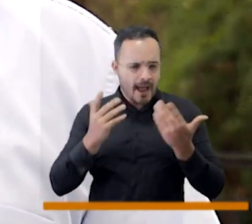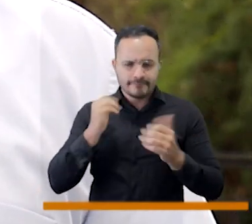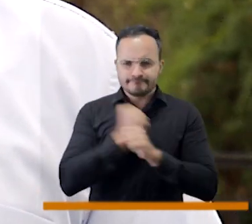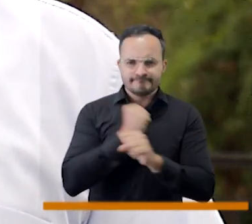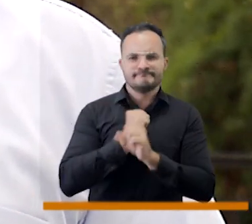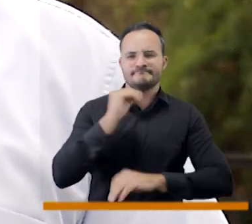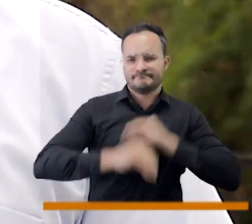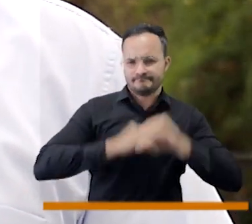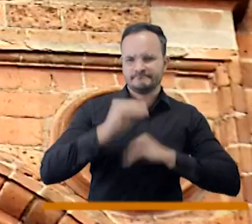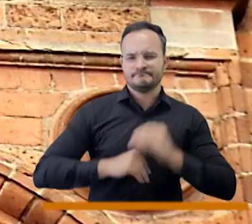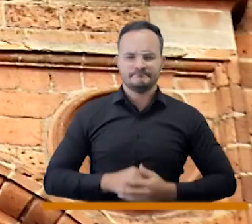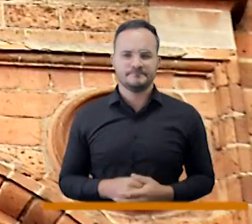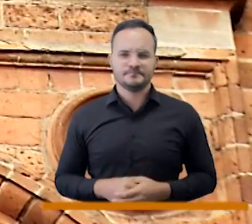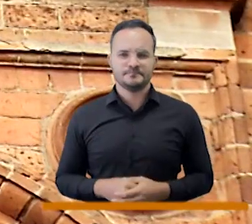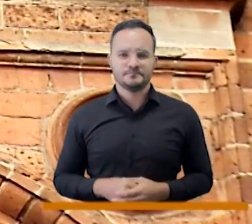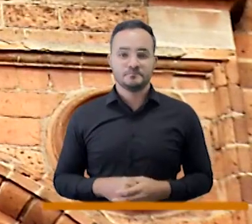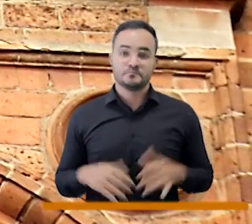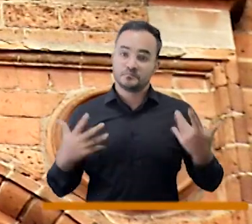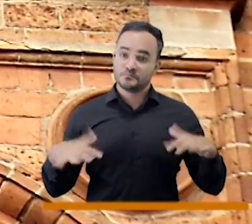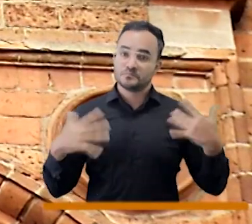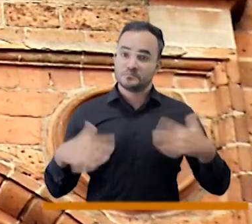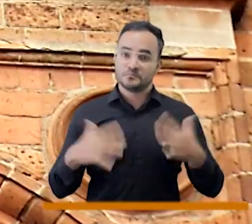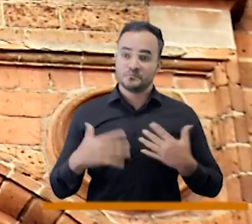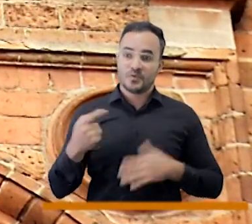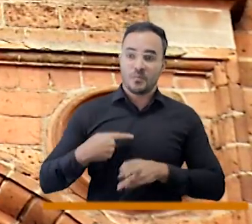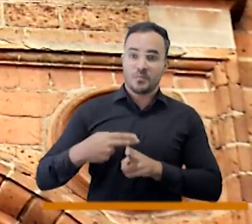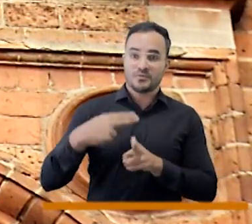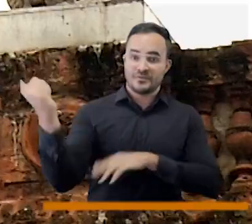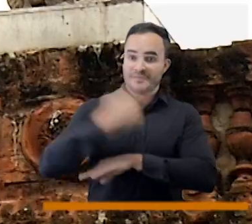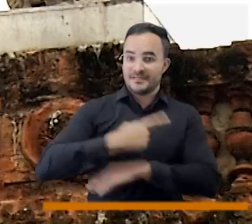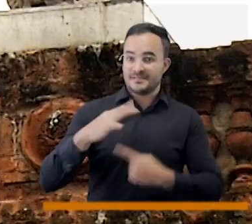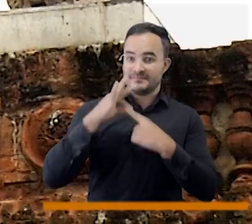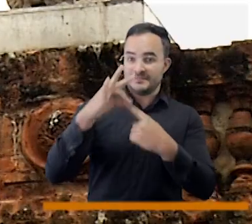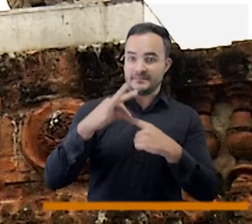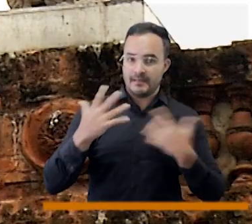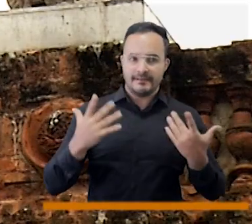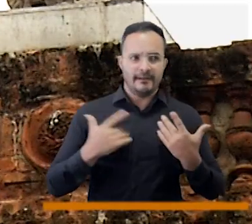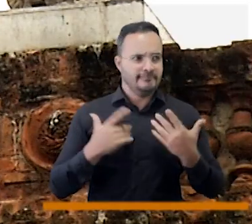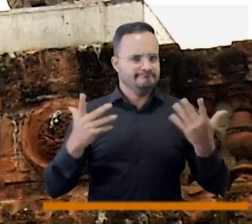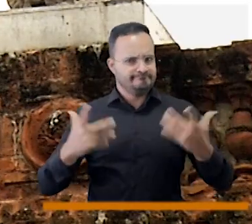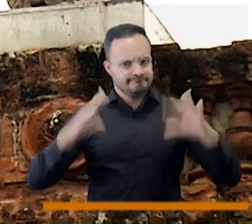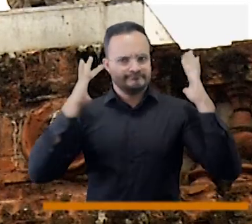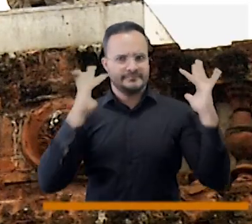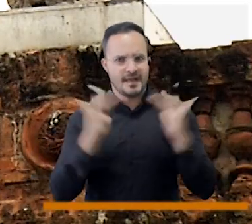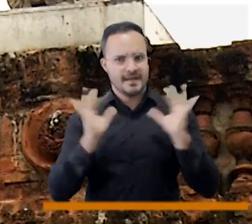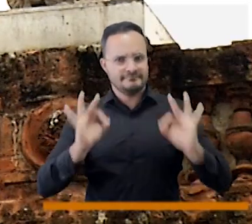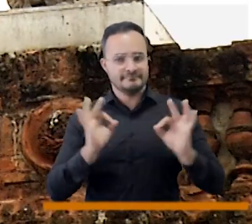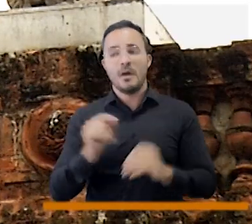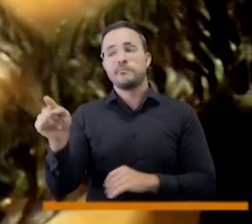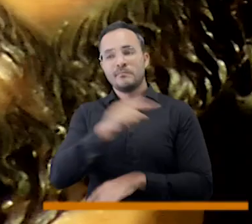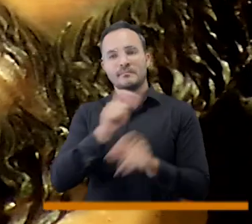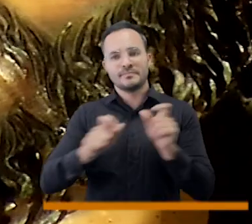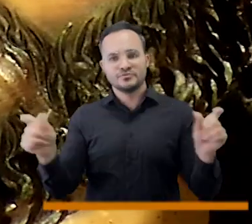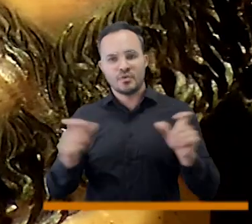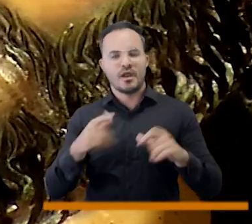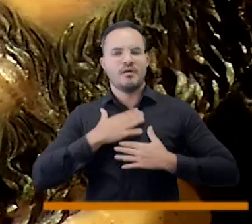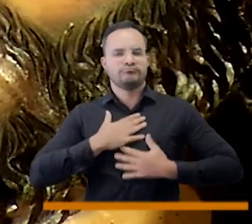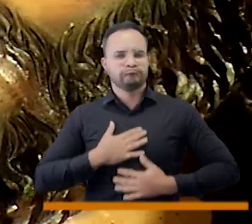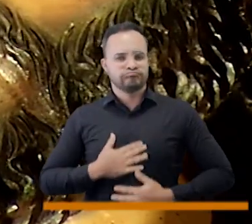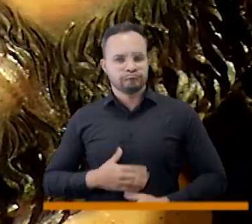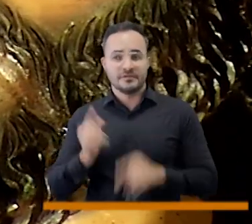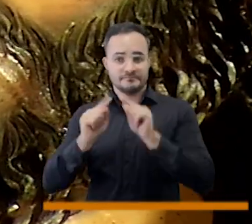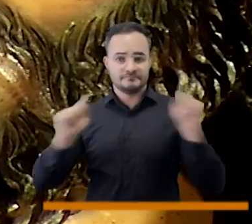medio del distrito de Medellín. Para festejar los avances logrados y seguir adelante con los derechos de sus seguidores,